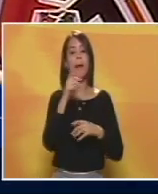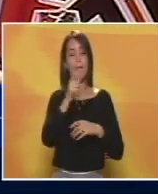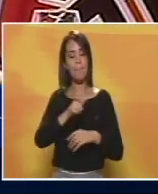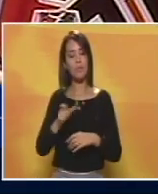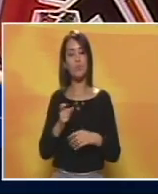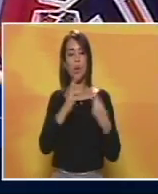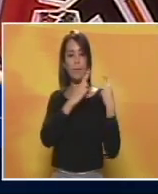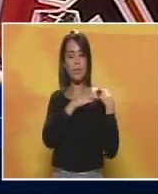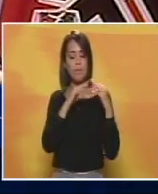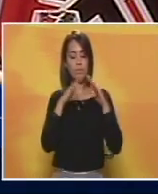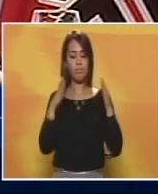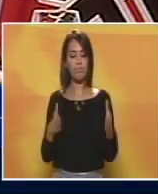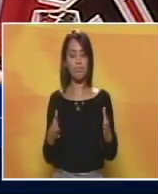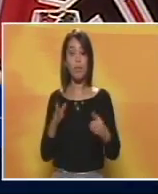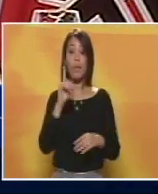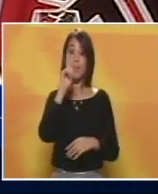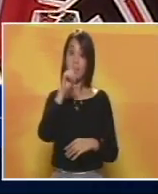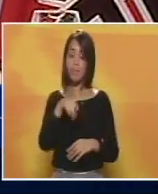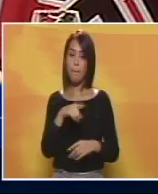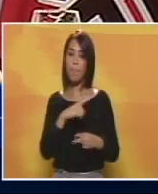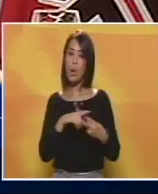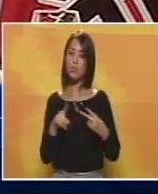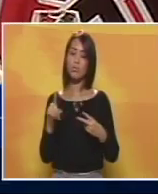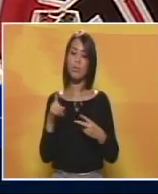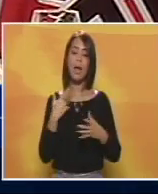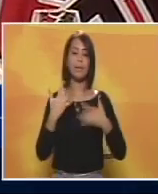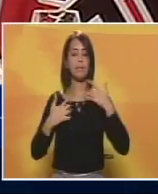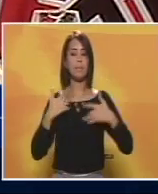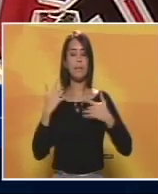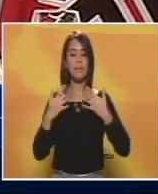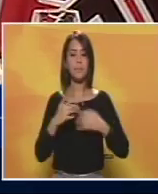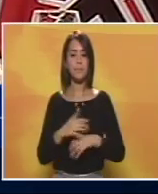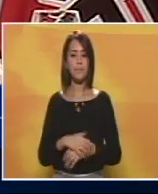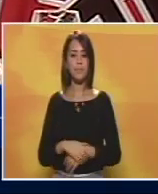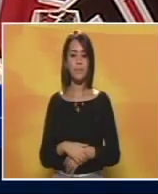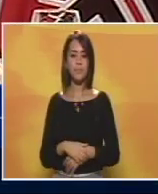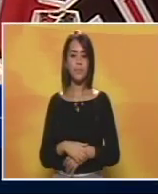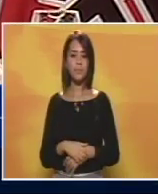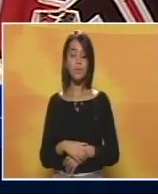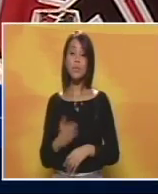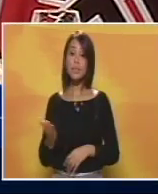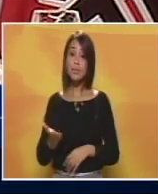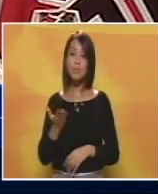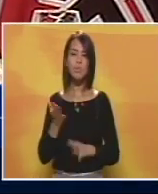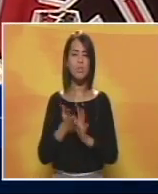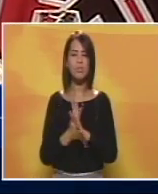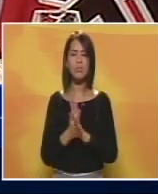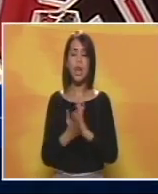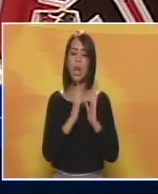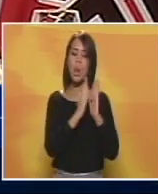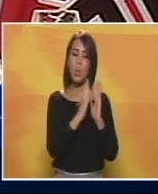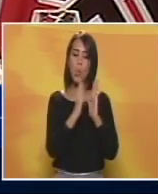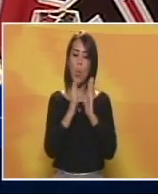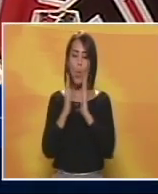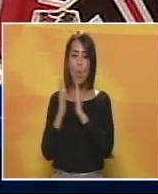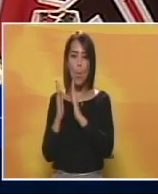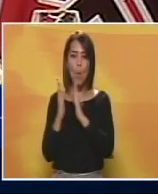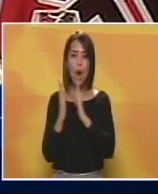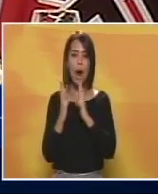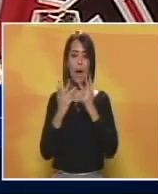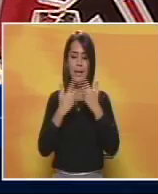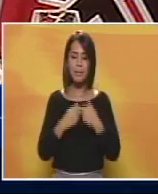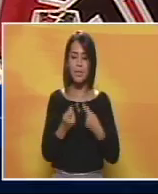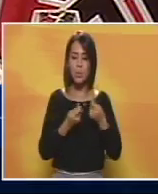mesa. Asimismo, también todas las otras actividades relativas a lo que es la organización y